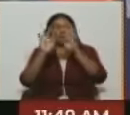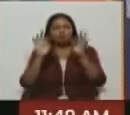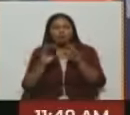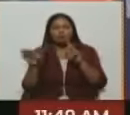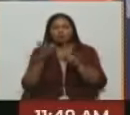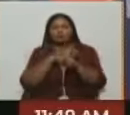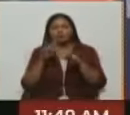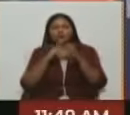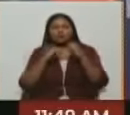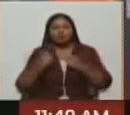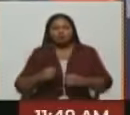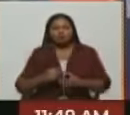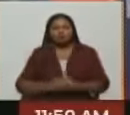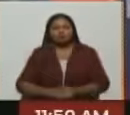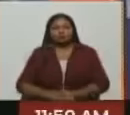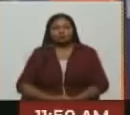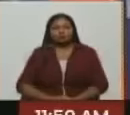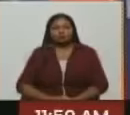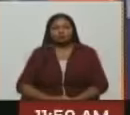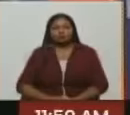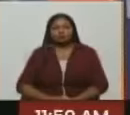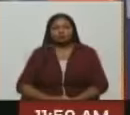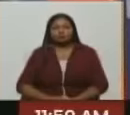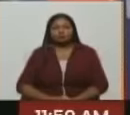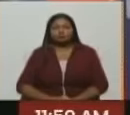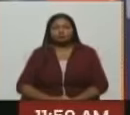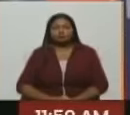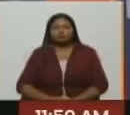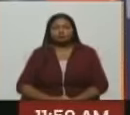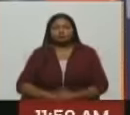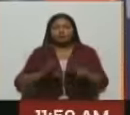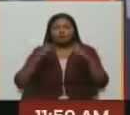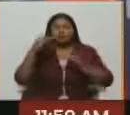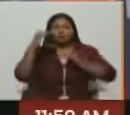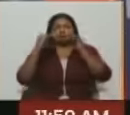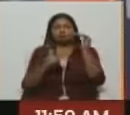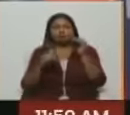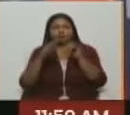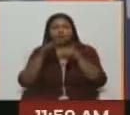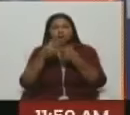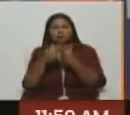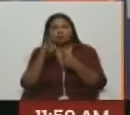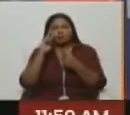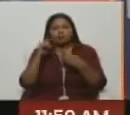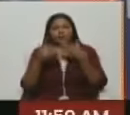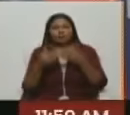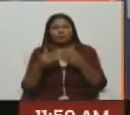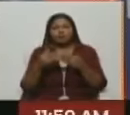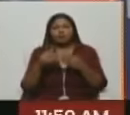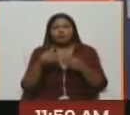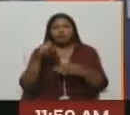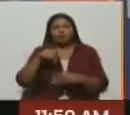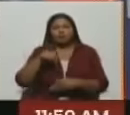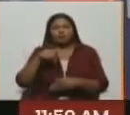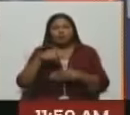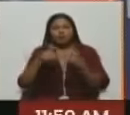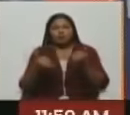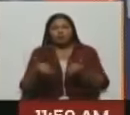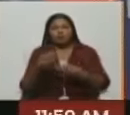violencia que desestabilizara lo que iba a ser y es hoy